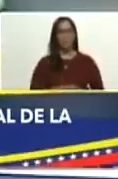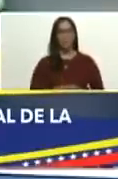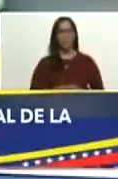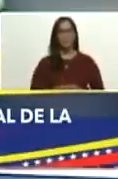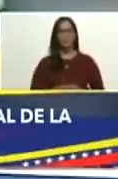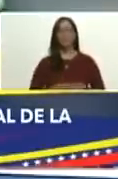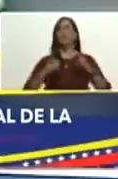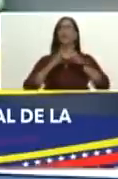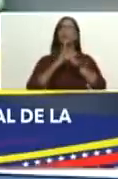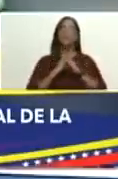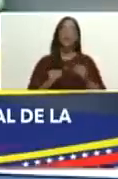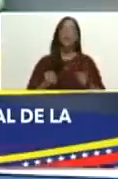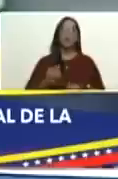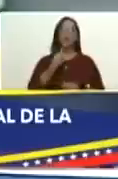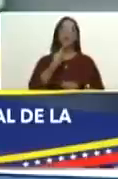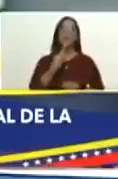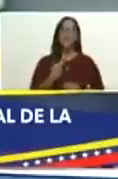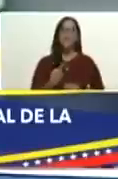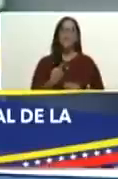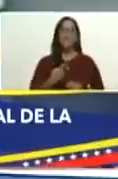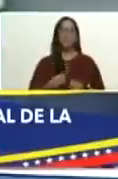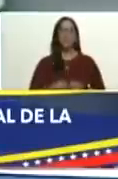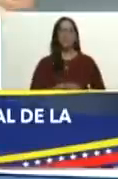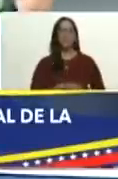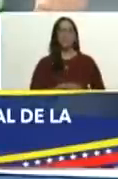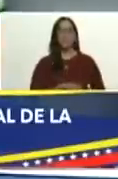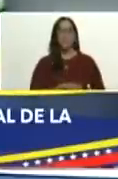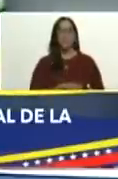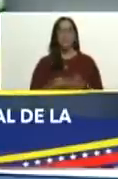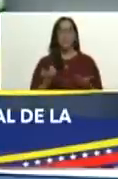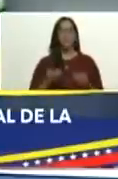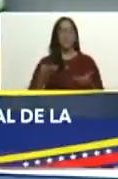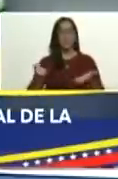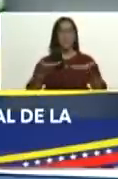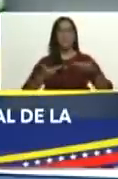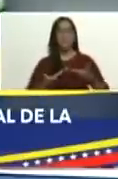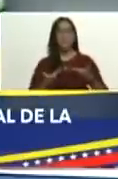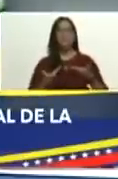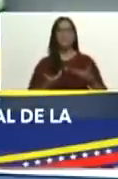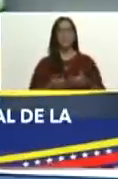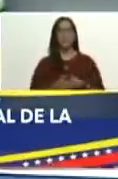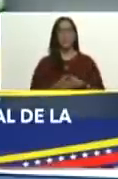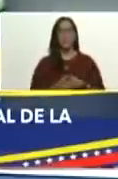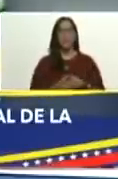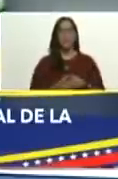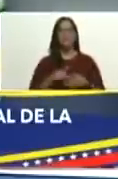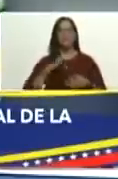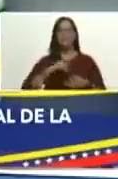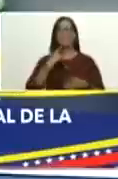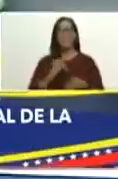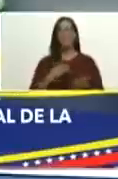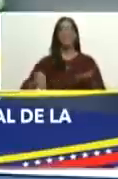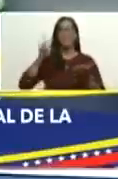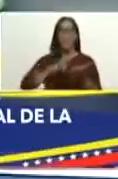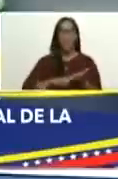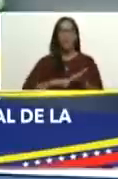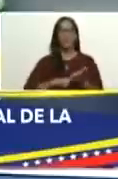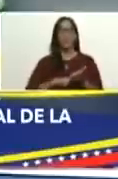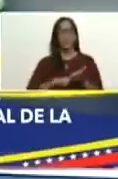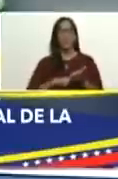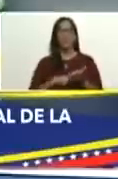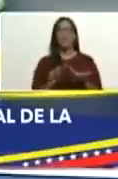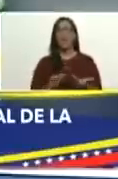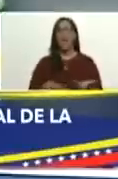Todos los que le digan que hay que regresar al capitalismo salvaje, les están diciendo que hay que regresar al abismo,